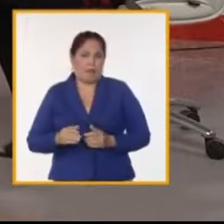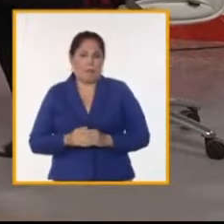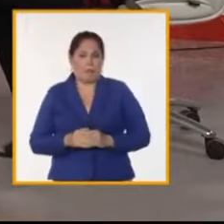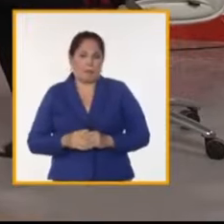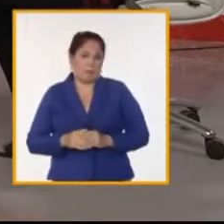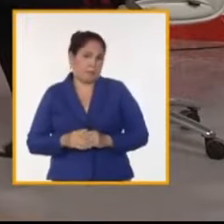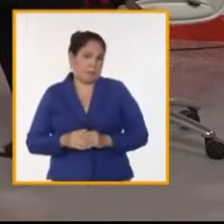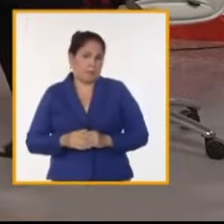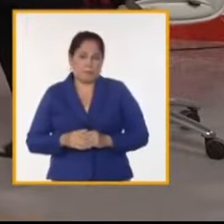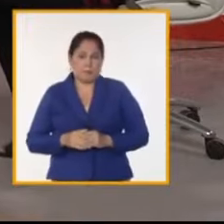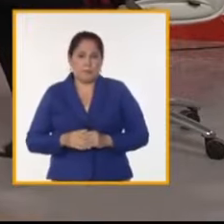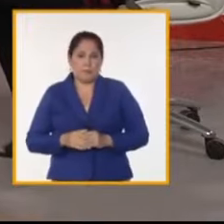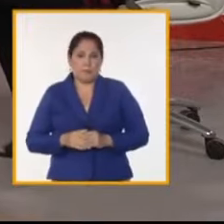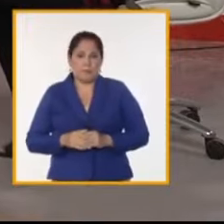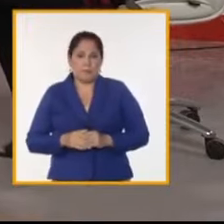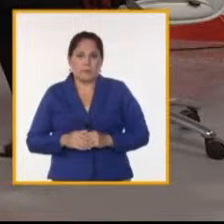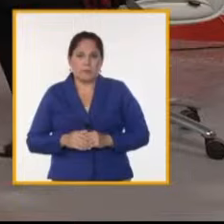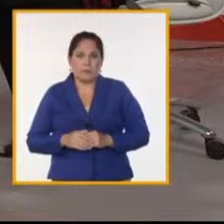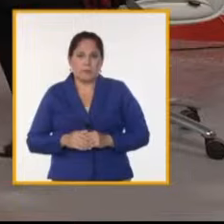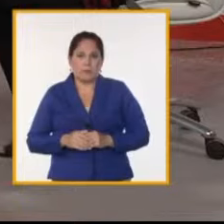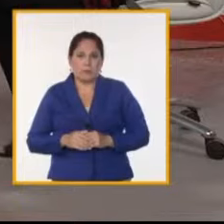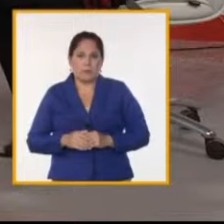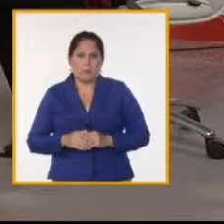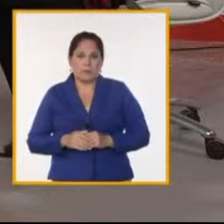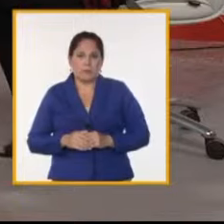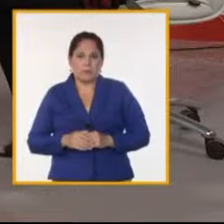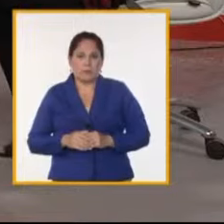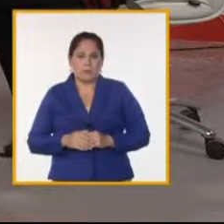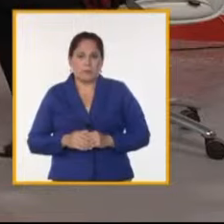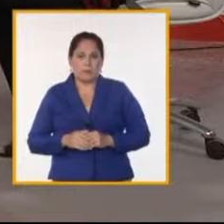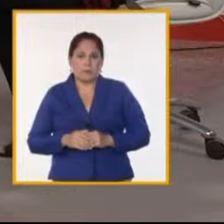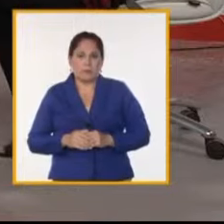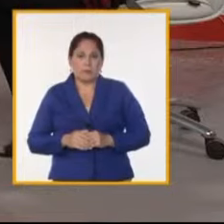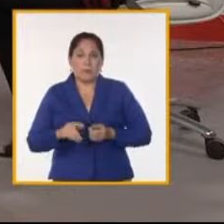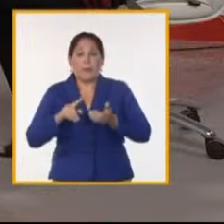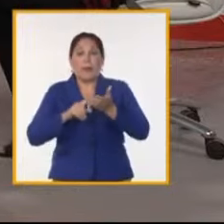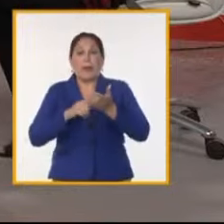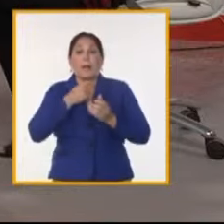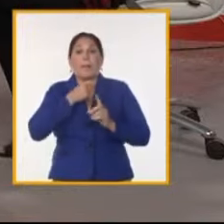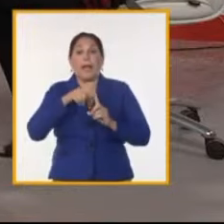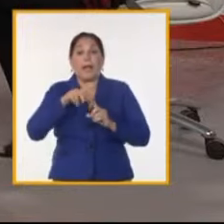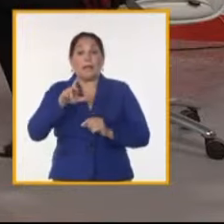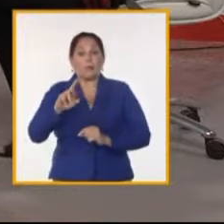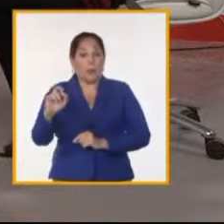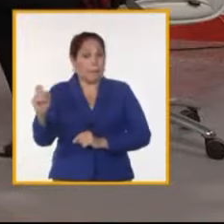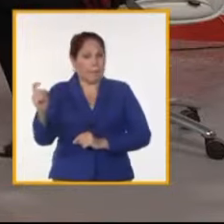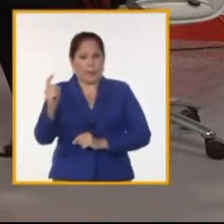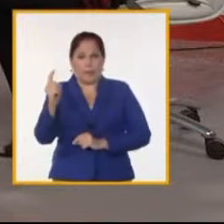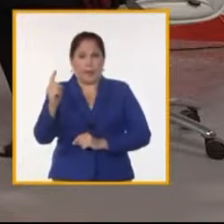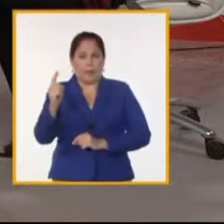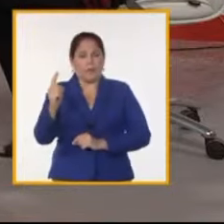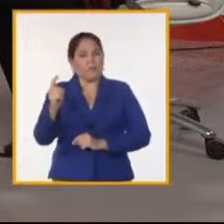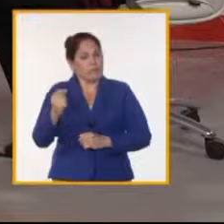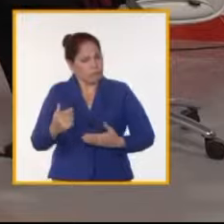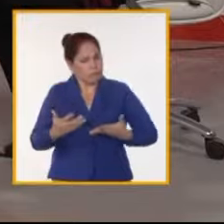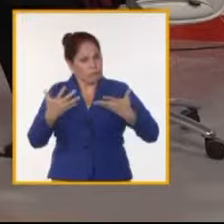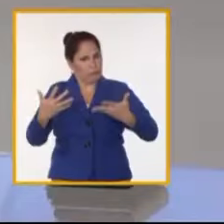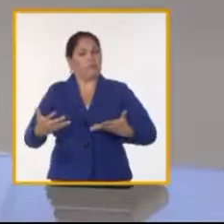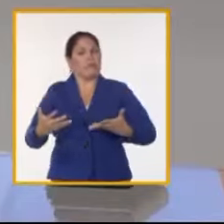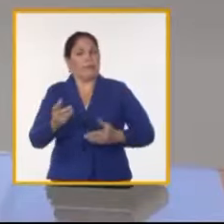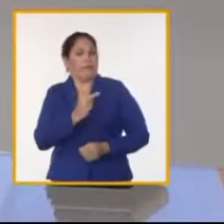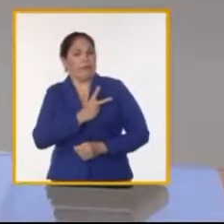primeros el paso no y dijo Bueno hicieron eso saquen de la Petro fue fue el primero y y fue en una actitud